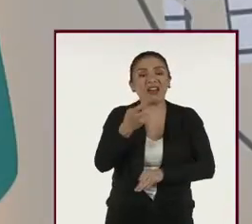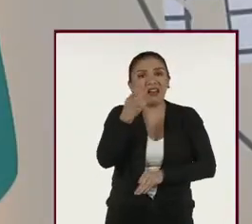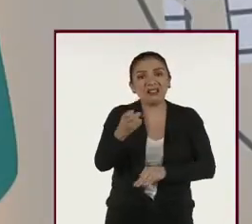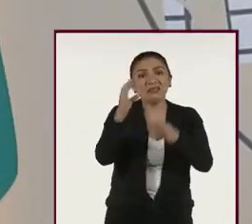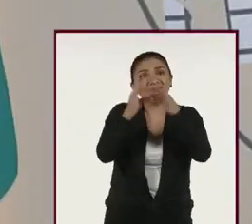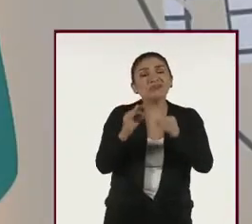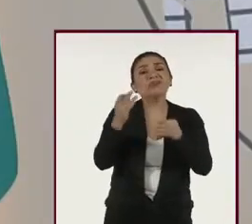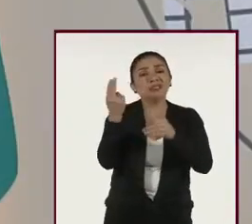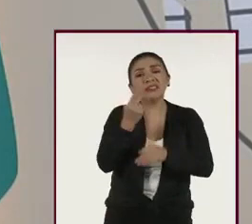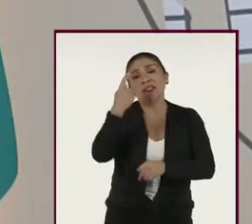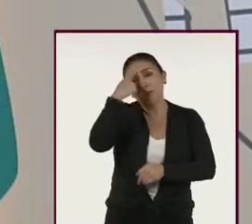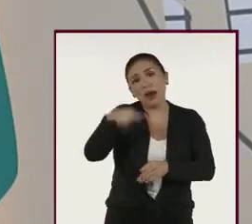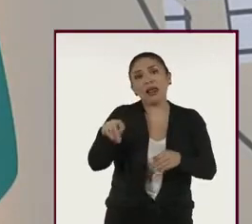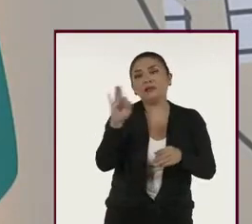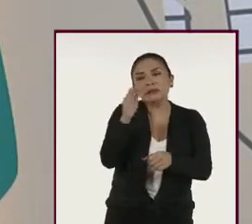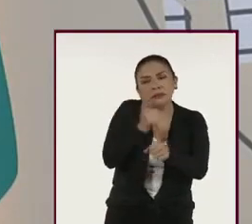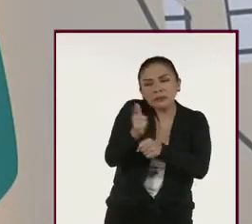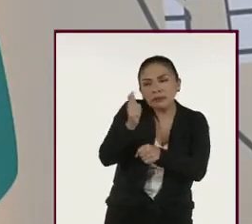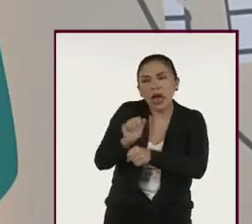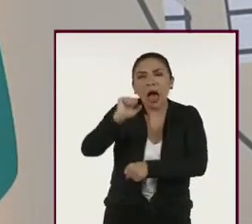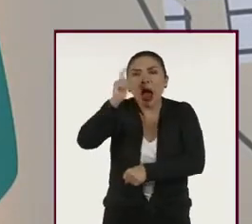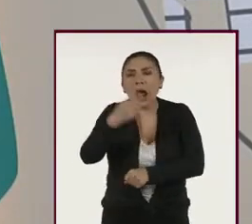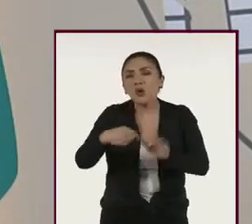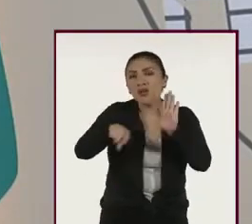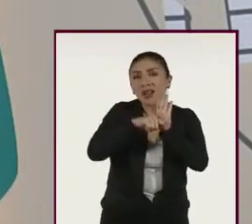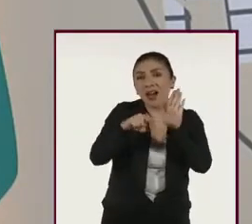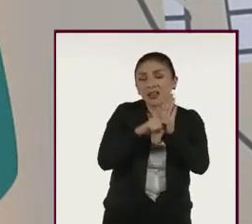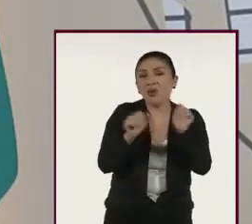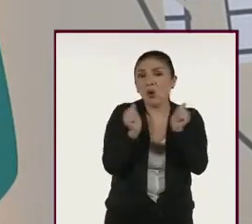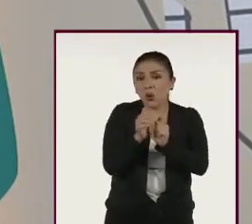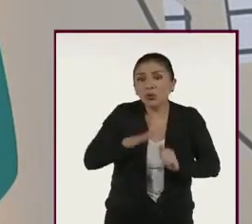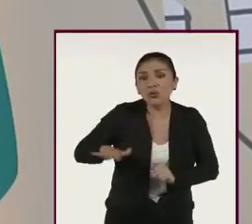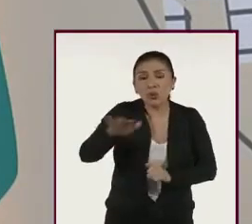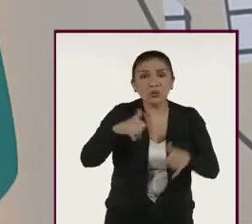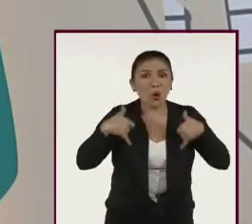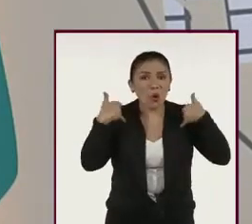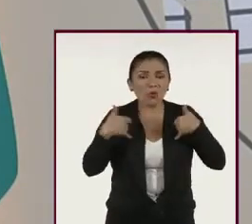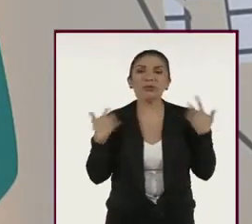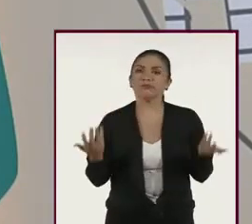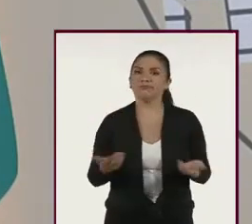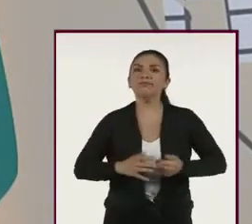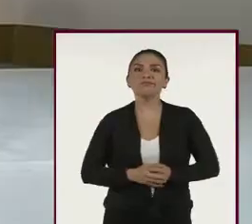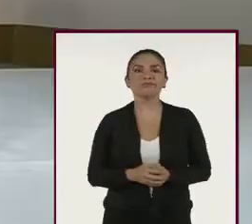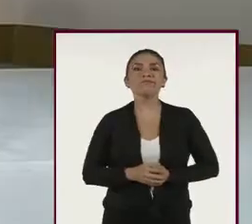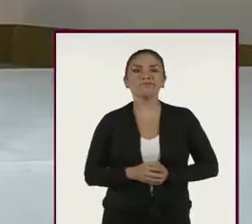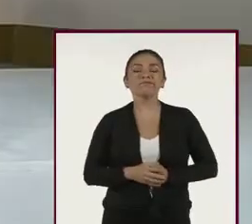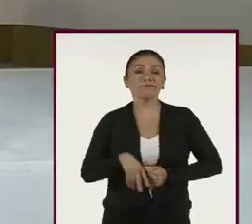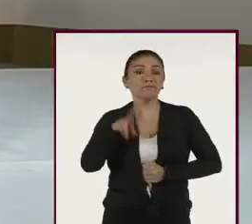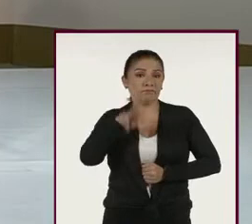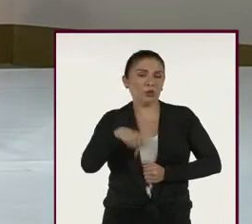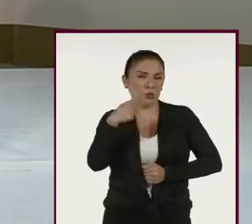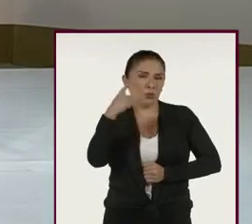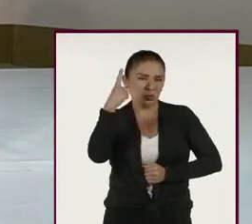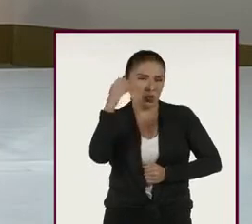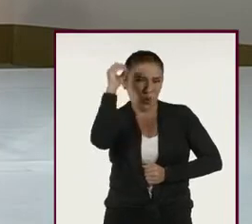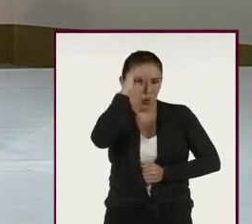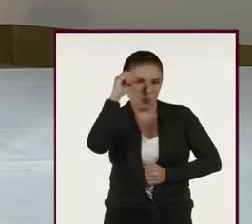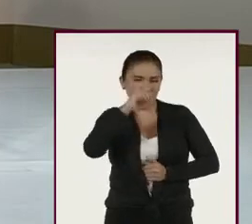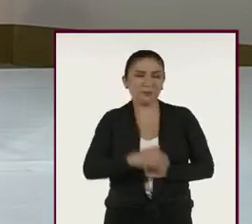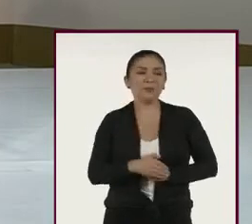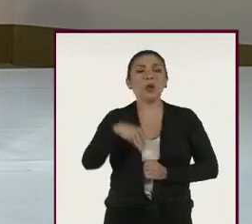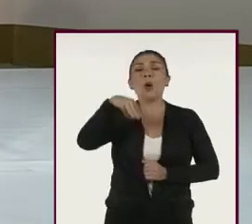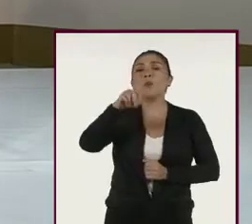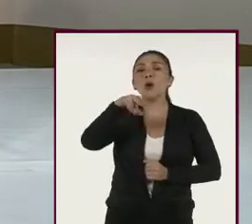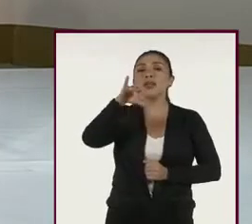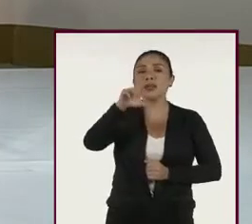para poder identificar cualquier situación negativa entre nuestros alumnos. Bueno, pues ese es un comentario. Mónica